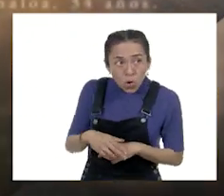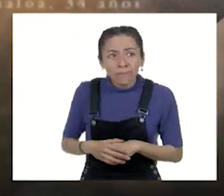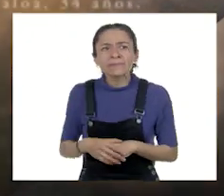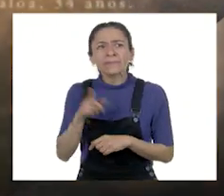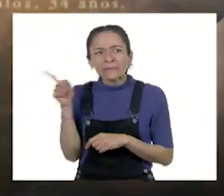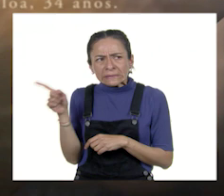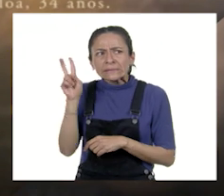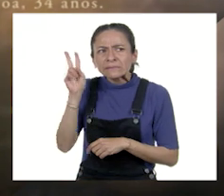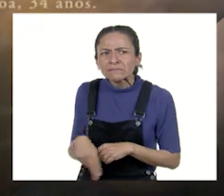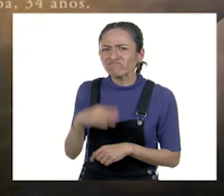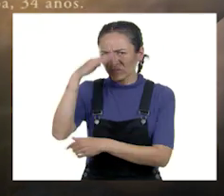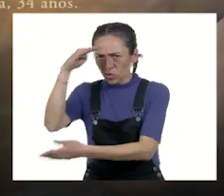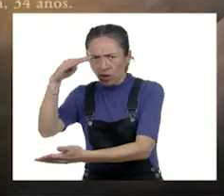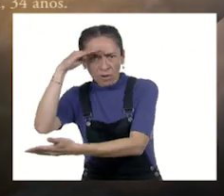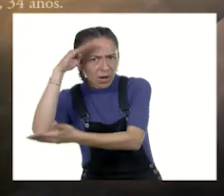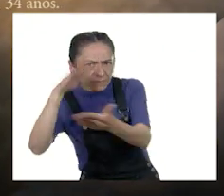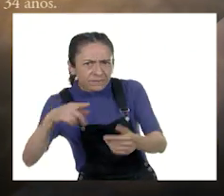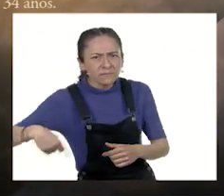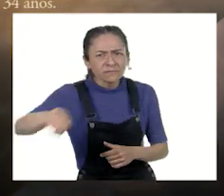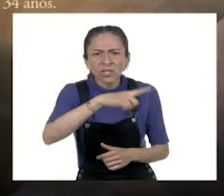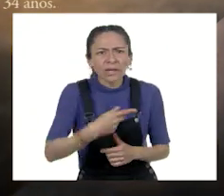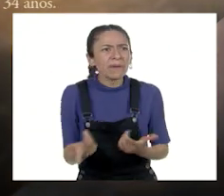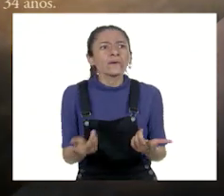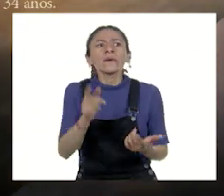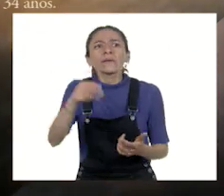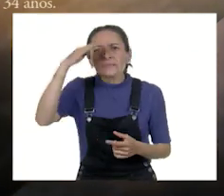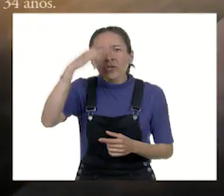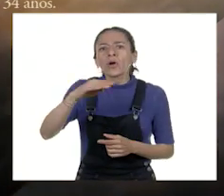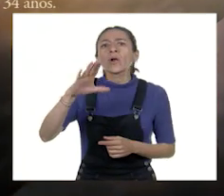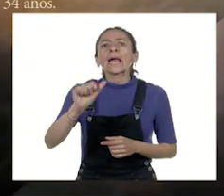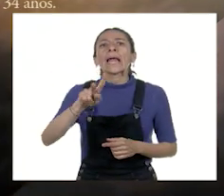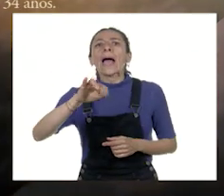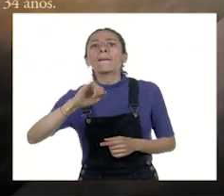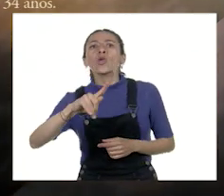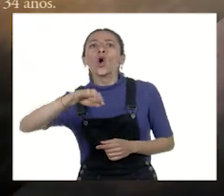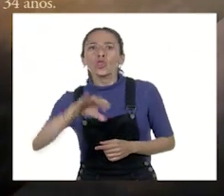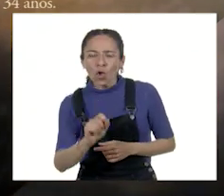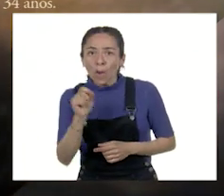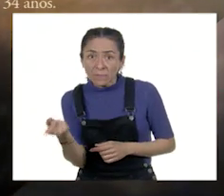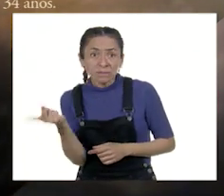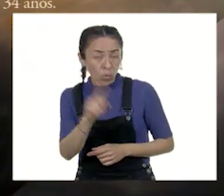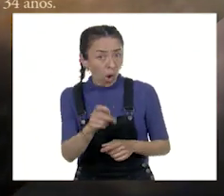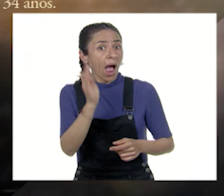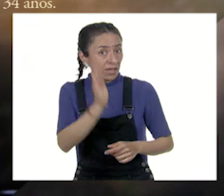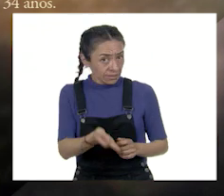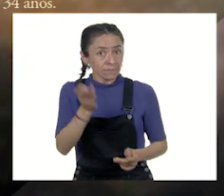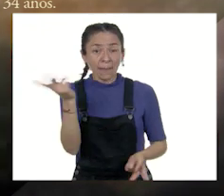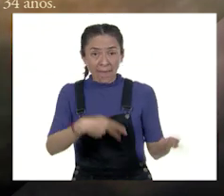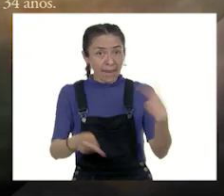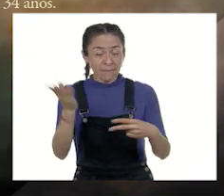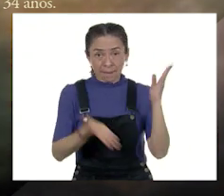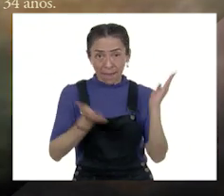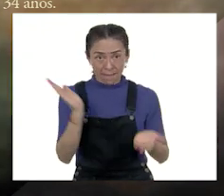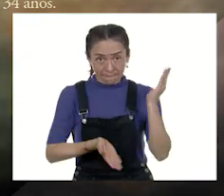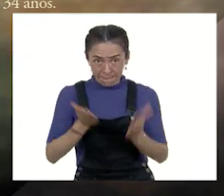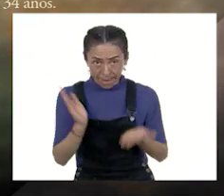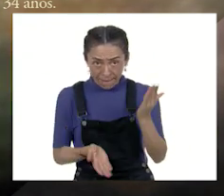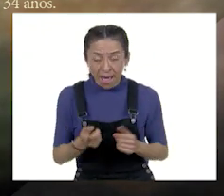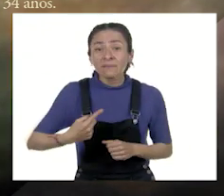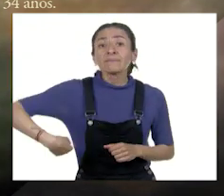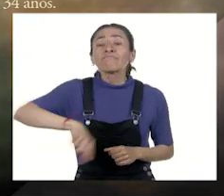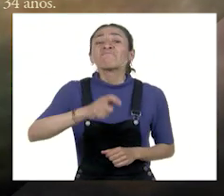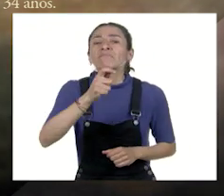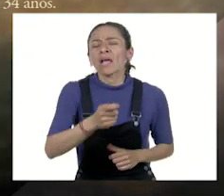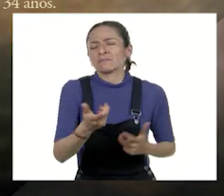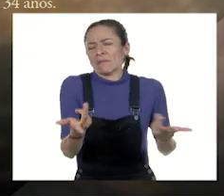Señores, si algunos diputados renovadores como el señor Cravioto han sido aceptados por esta asamblea, es justo, señores, que el